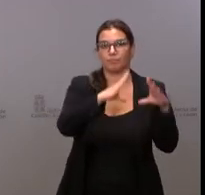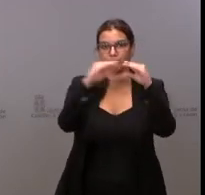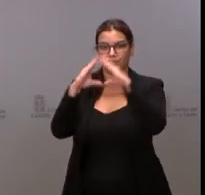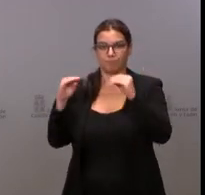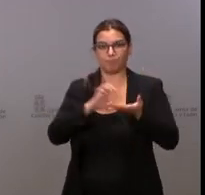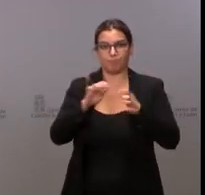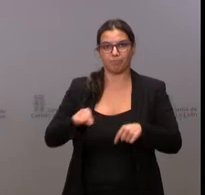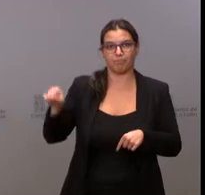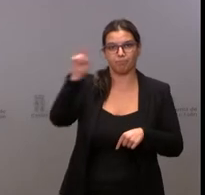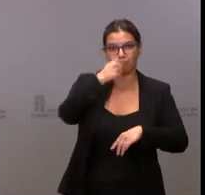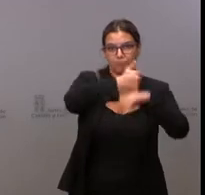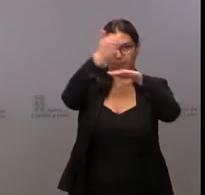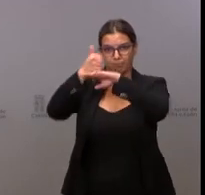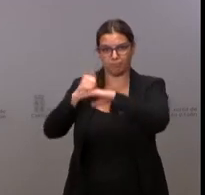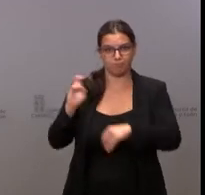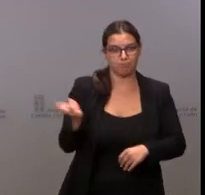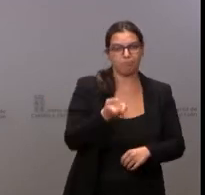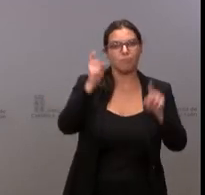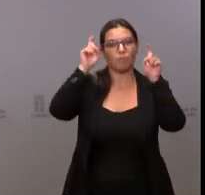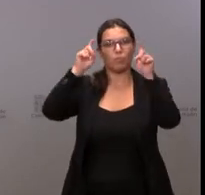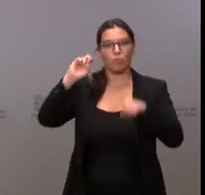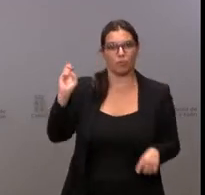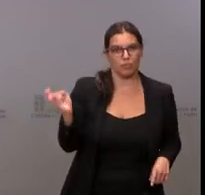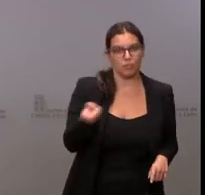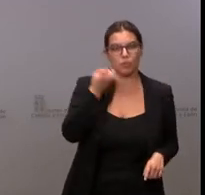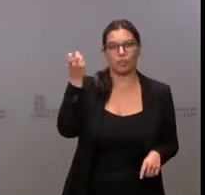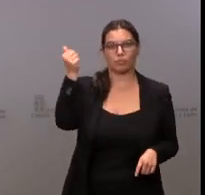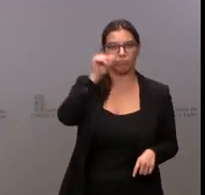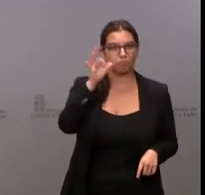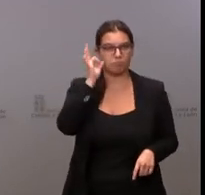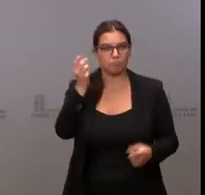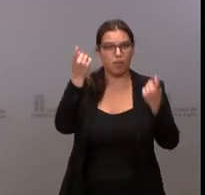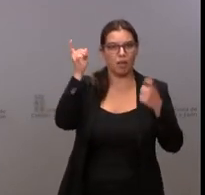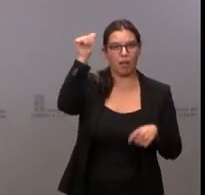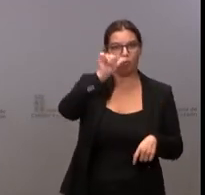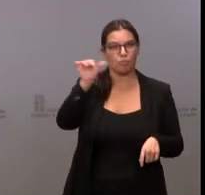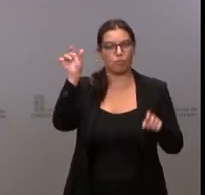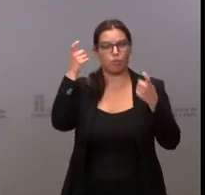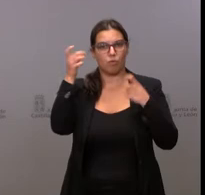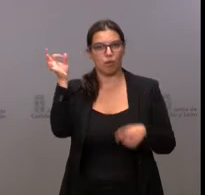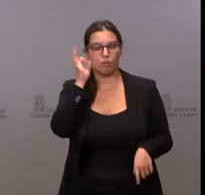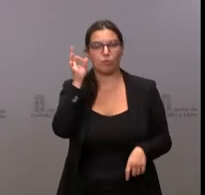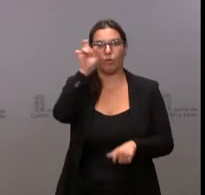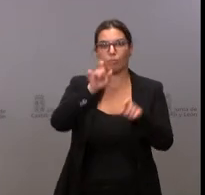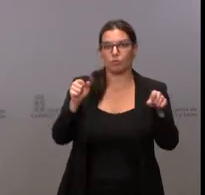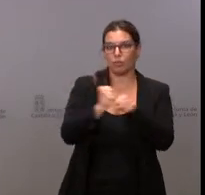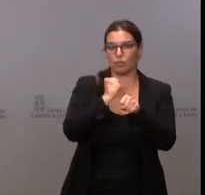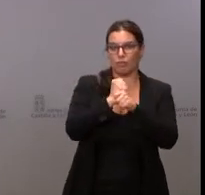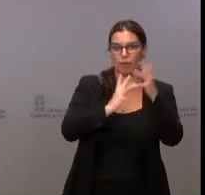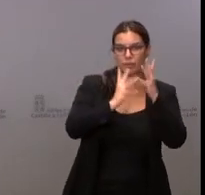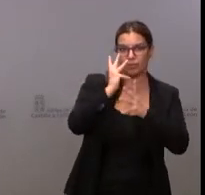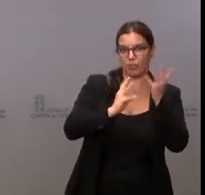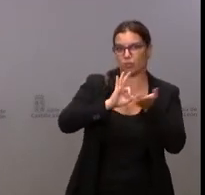de castilla y león' profesores profesoras alumnos alumnas personal de administración y servicios